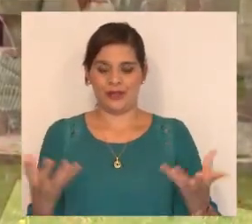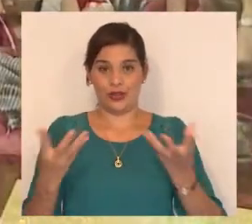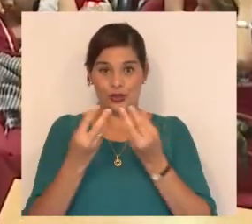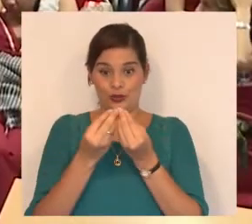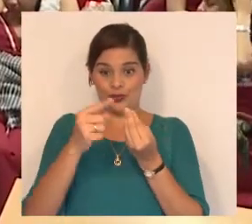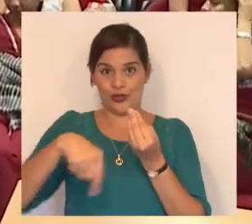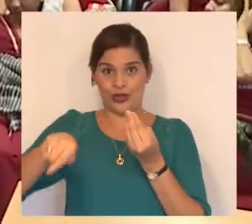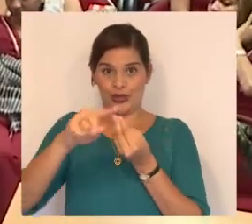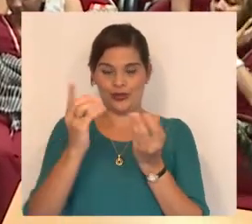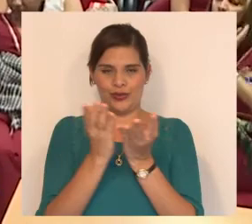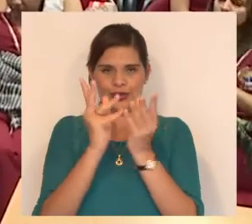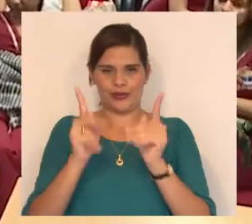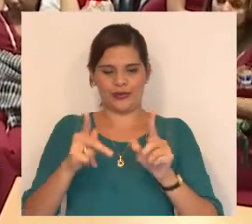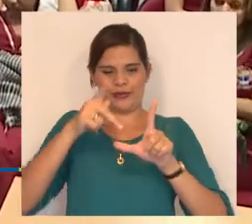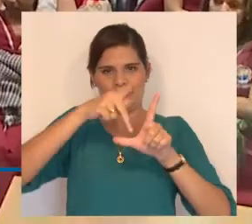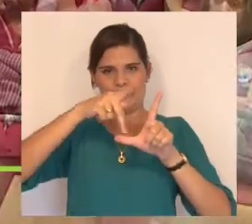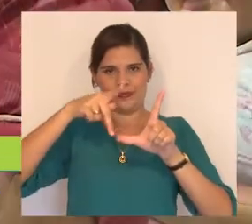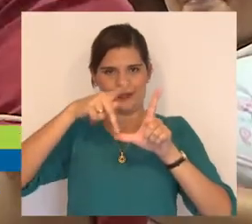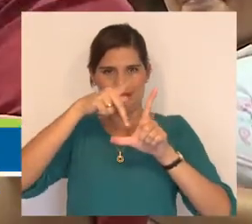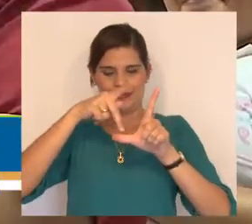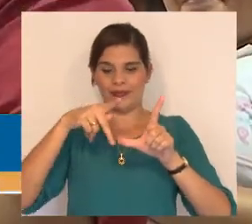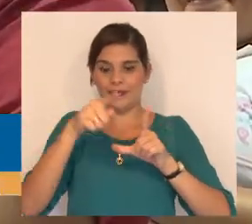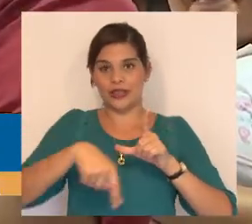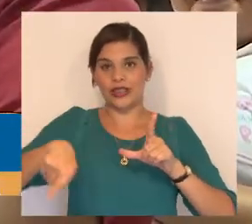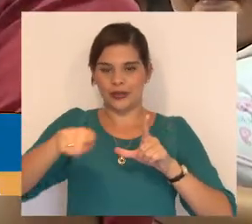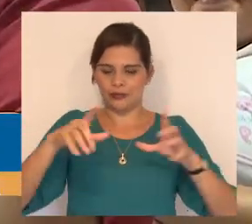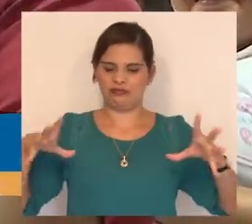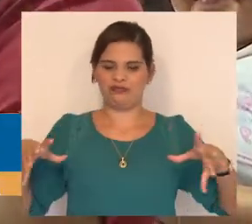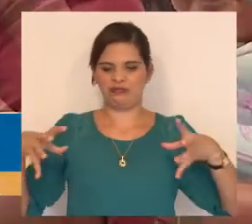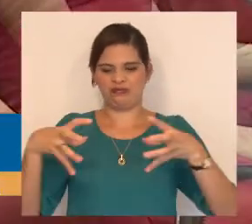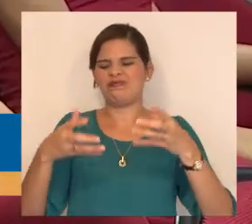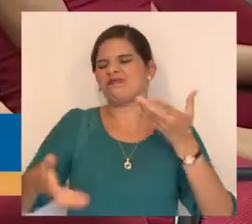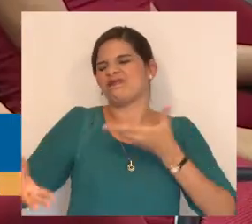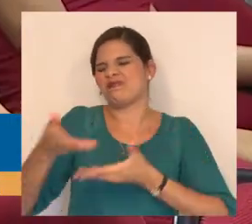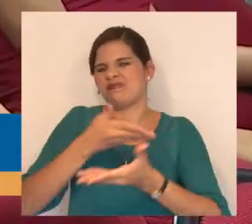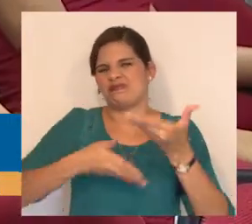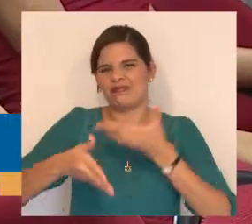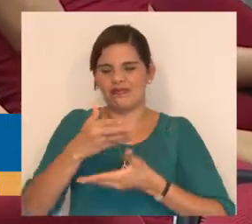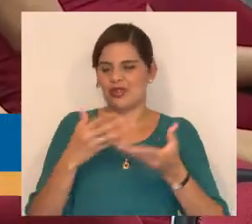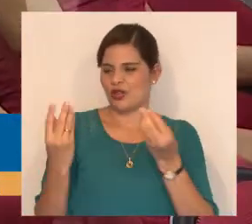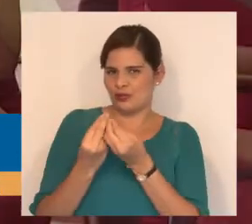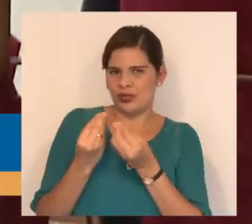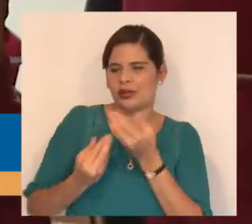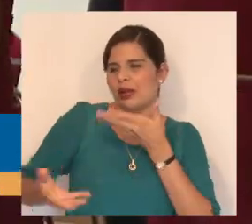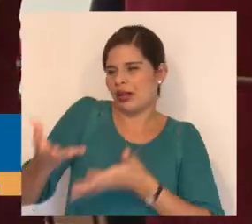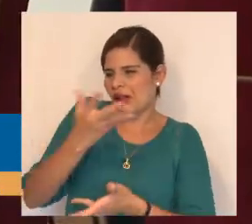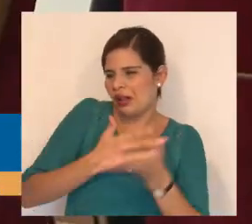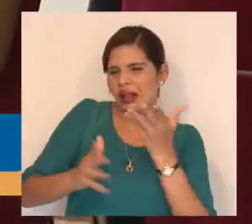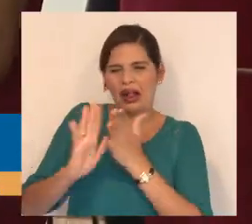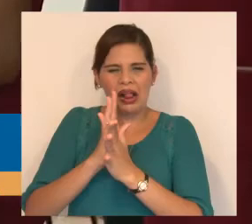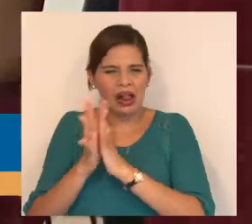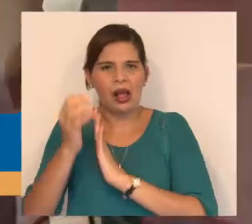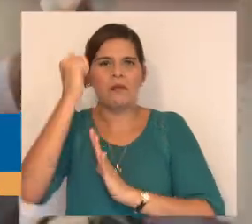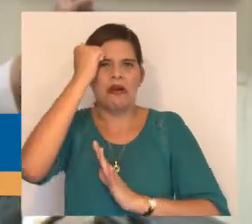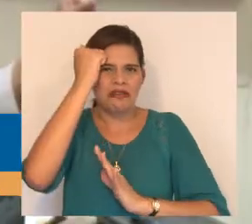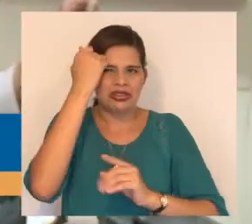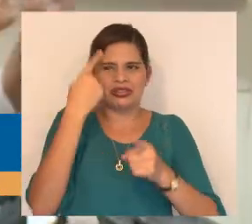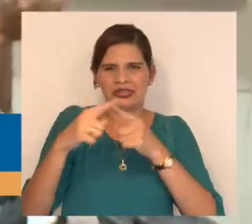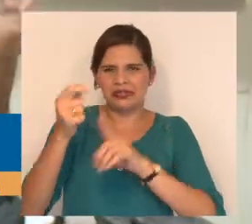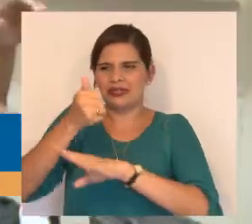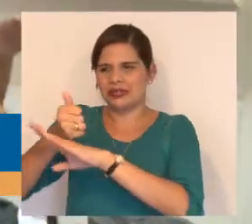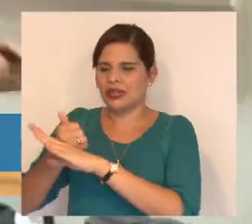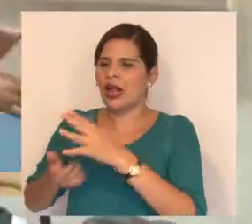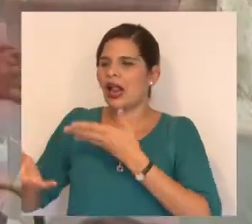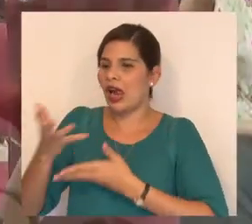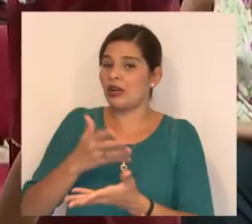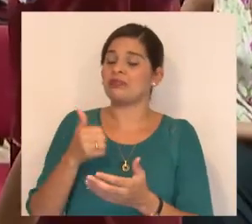preprofesional. Un significativo grupo de estudiantes del programa de licenciatura en preescolar de la Universidad del Magdalena organizó un espacio de